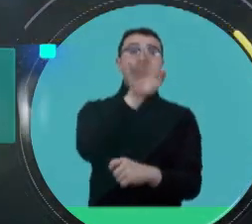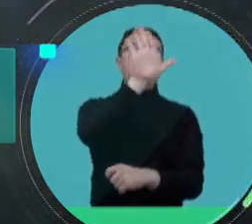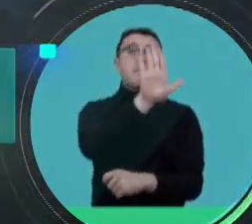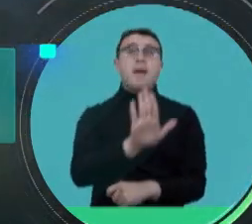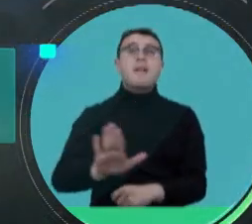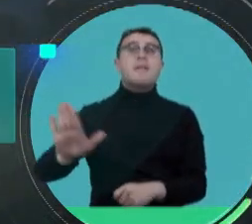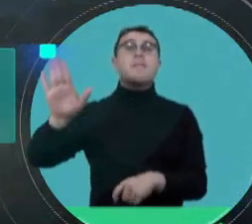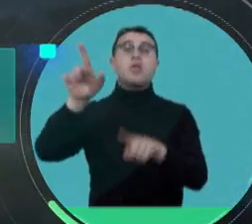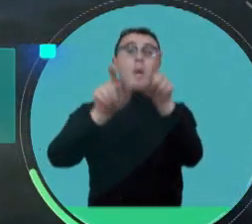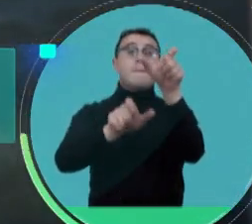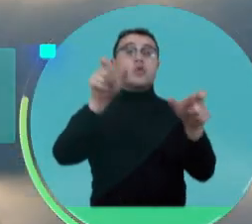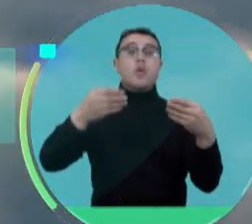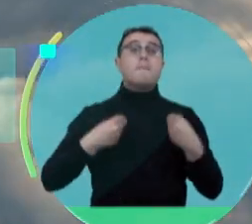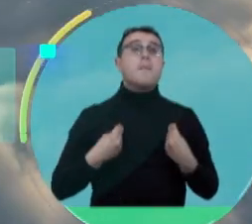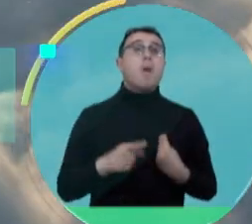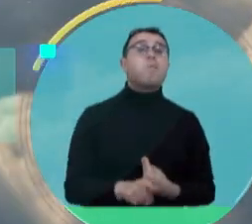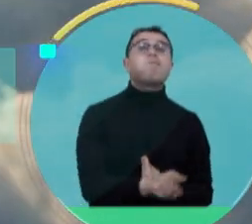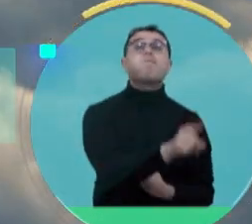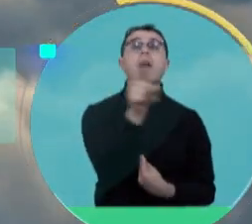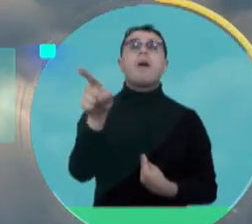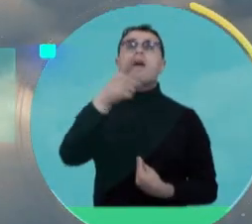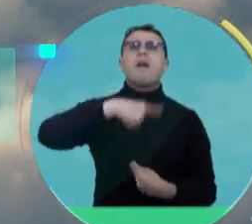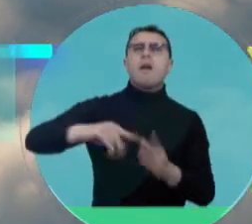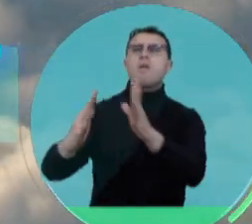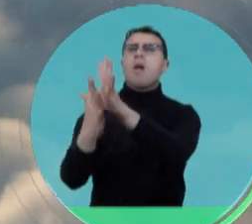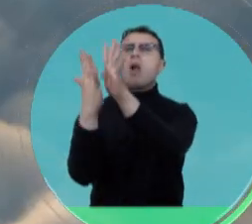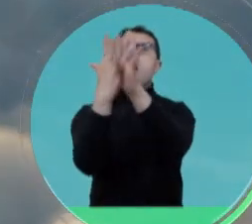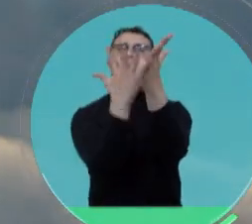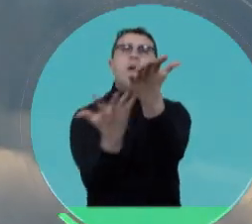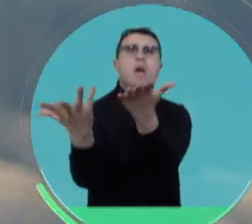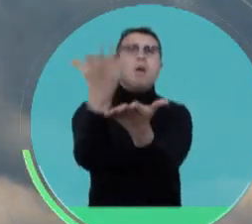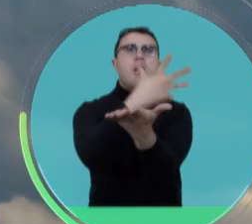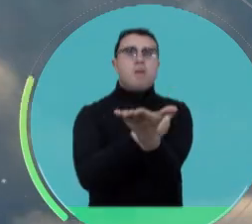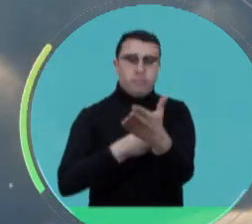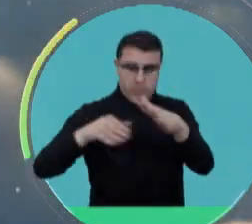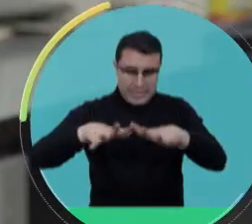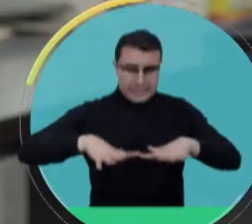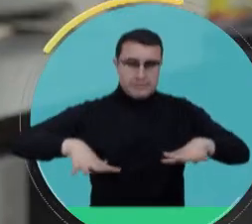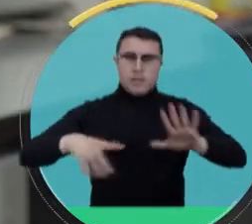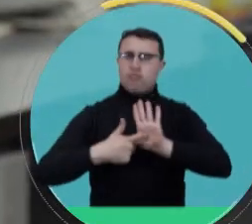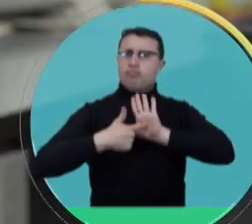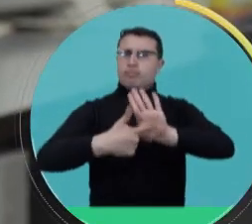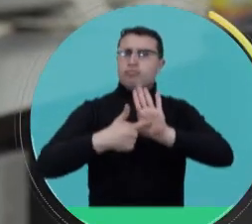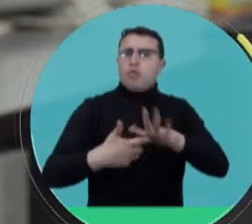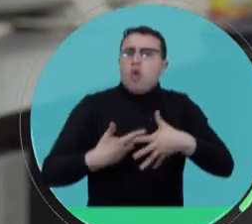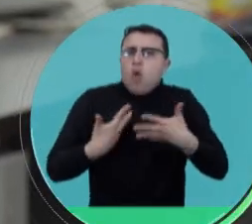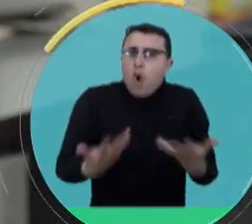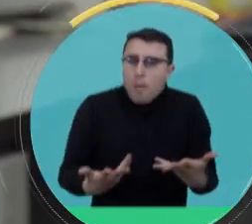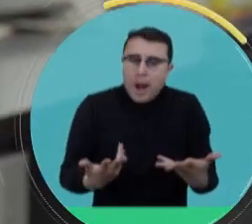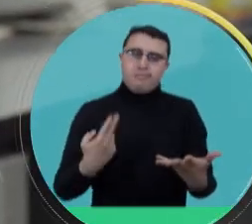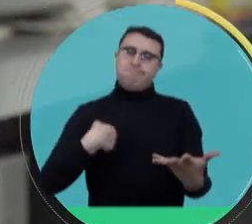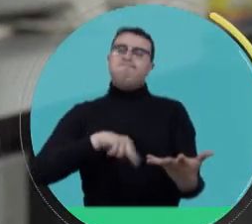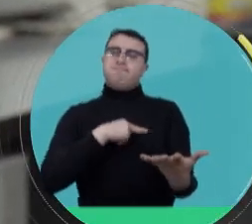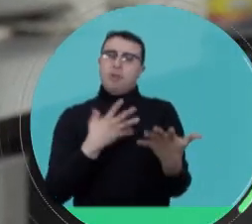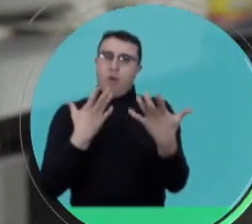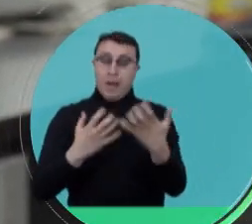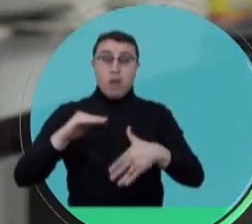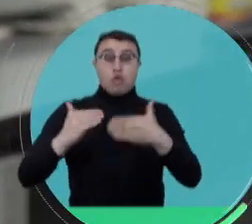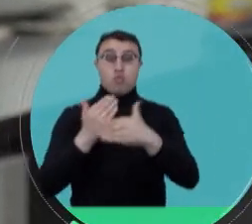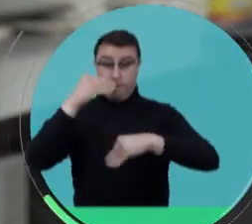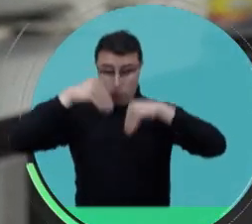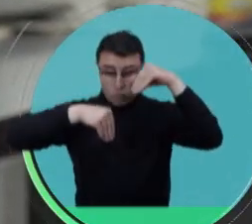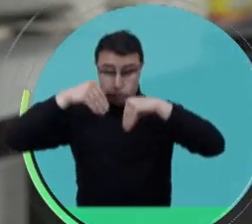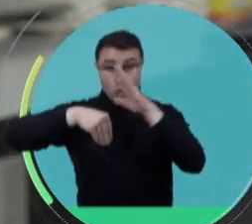que las los departamentos y las personas que están en los departamentos puedan generar esos espacios de confluencia justamente queremos